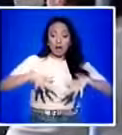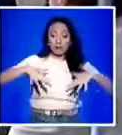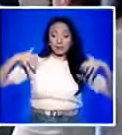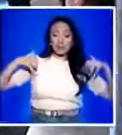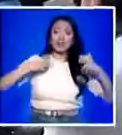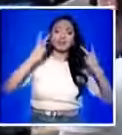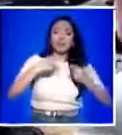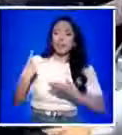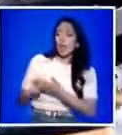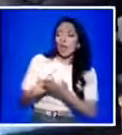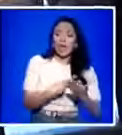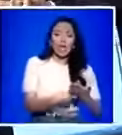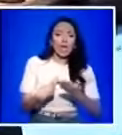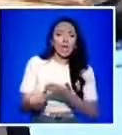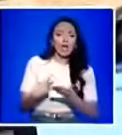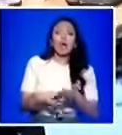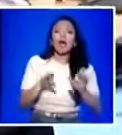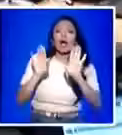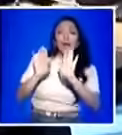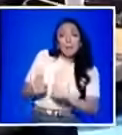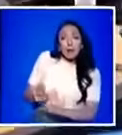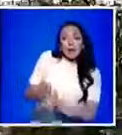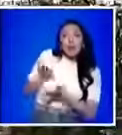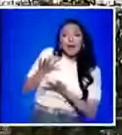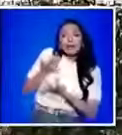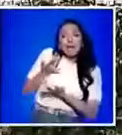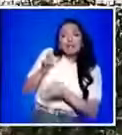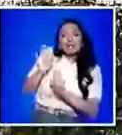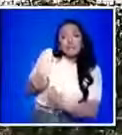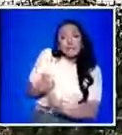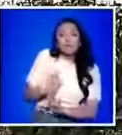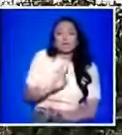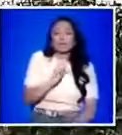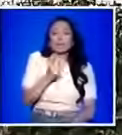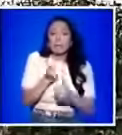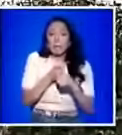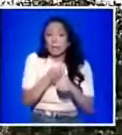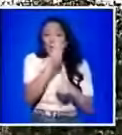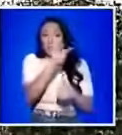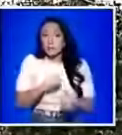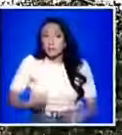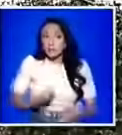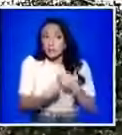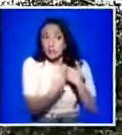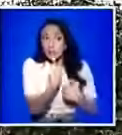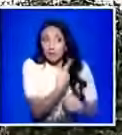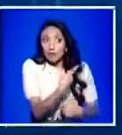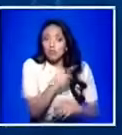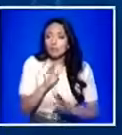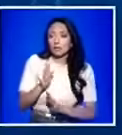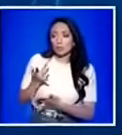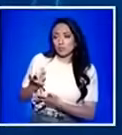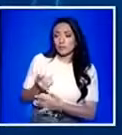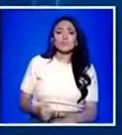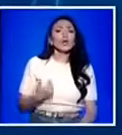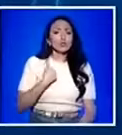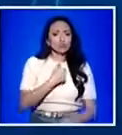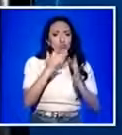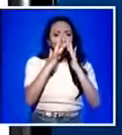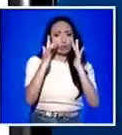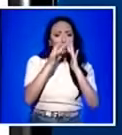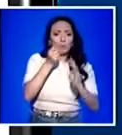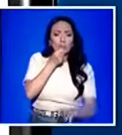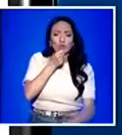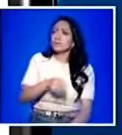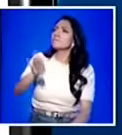legisladores esperan un pronunciamiento del Ejecutivo antes de emitir un comunicado. Televistazo contactó al periodista español y